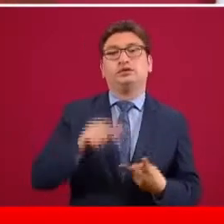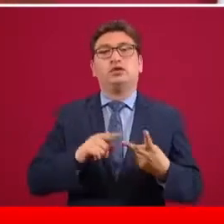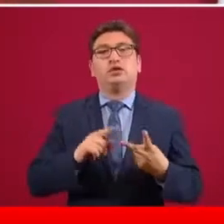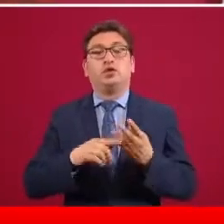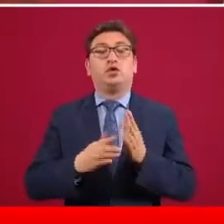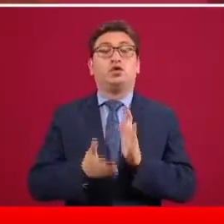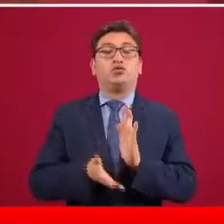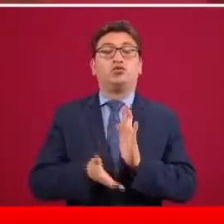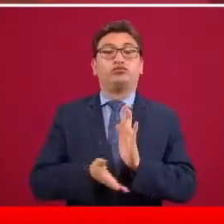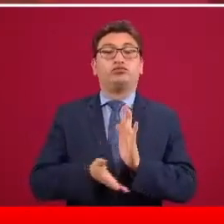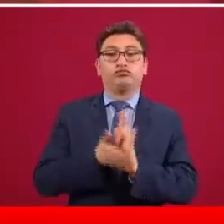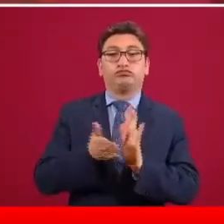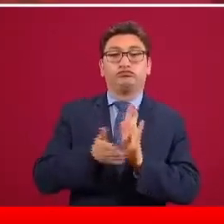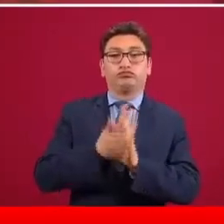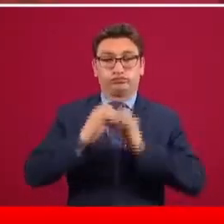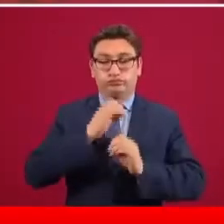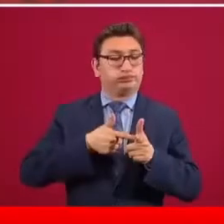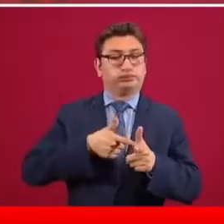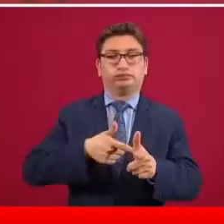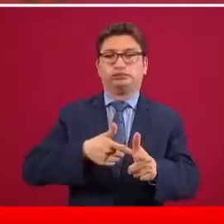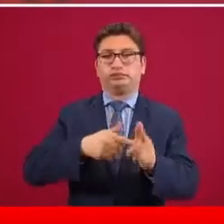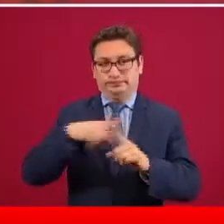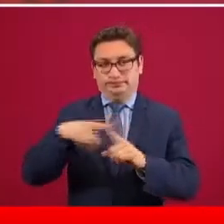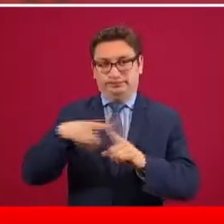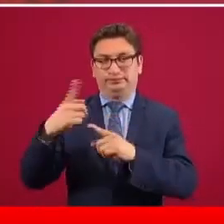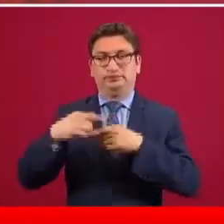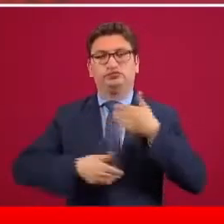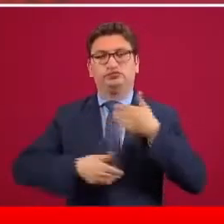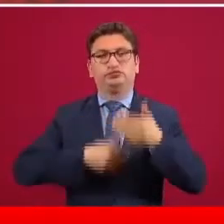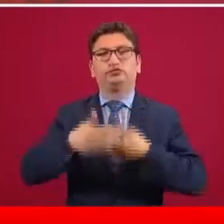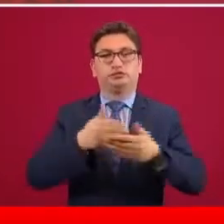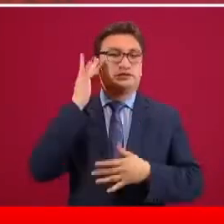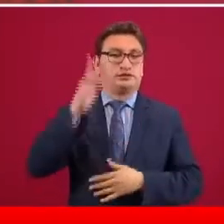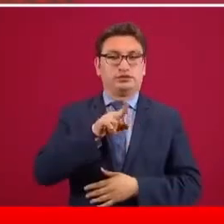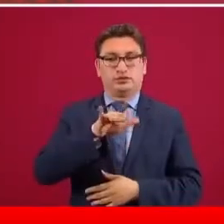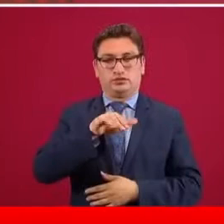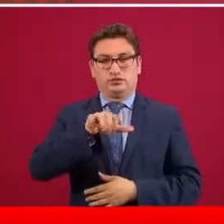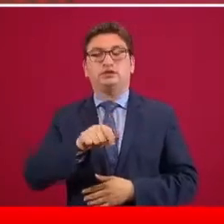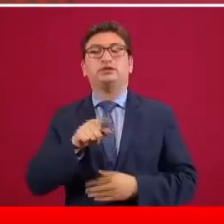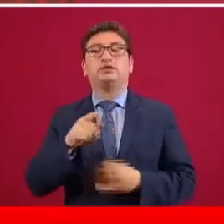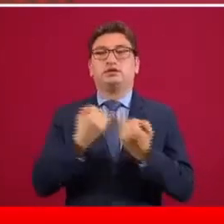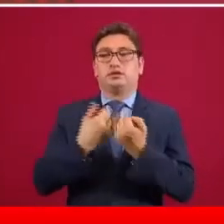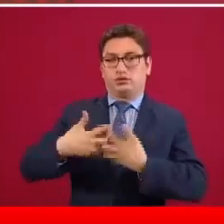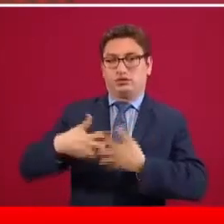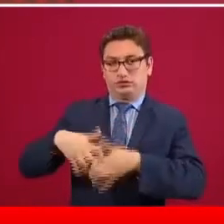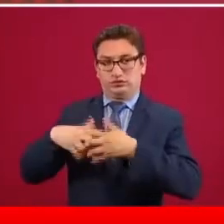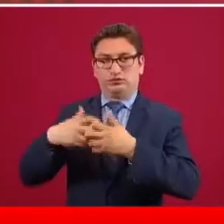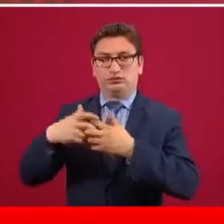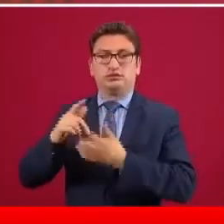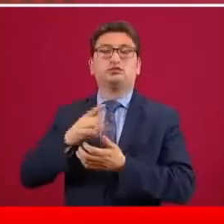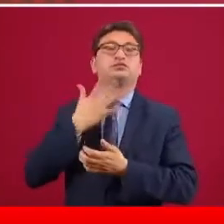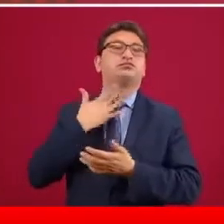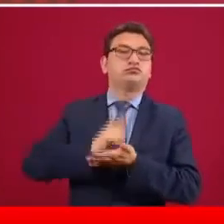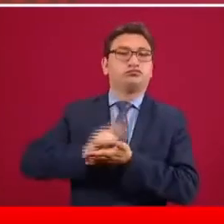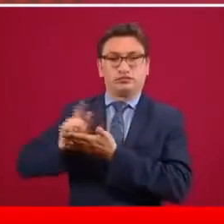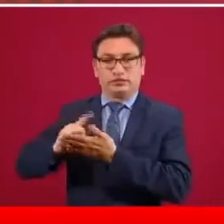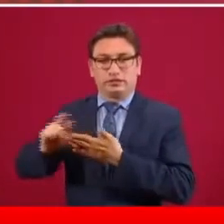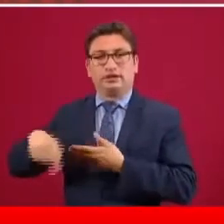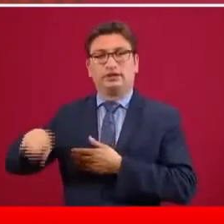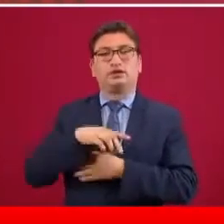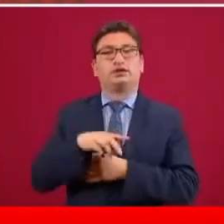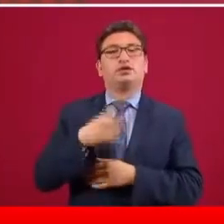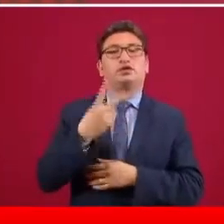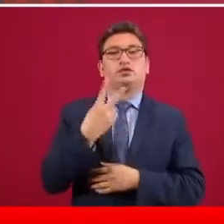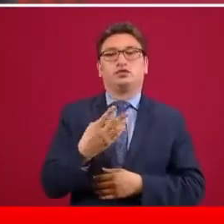parado que nos han detenido de santa lucia y la refinería de dos bocas paraíso